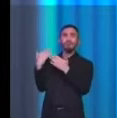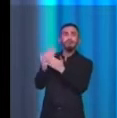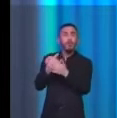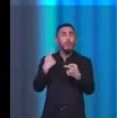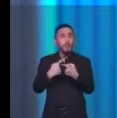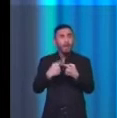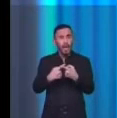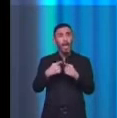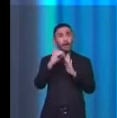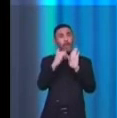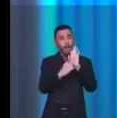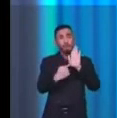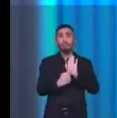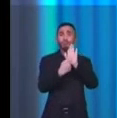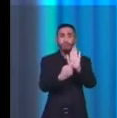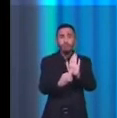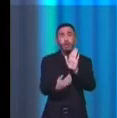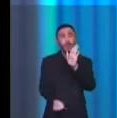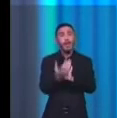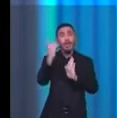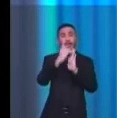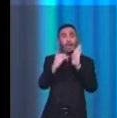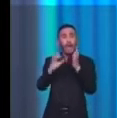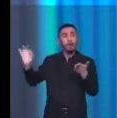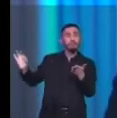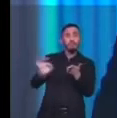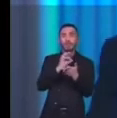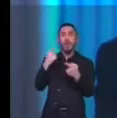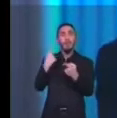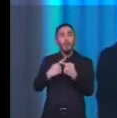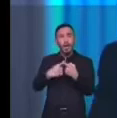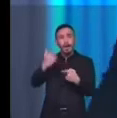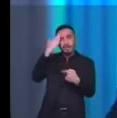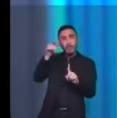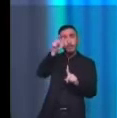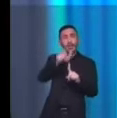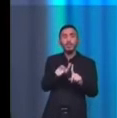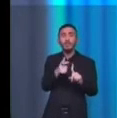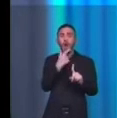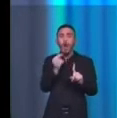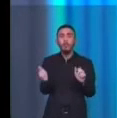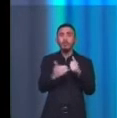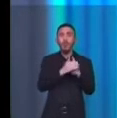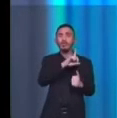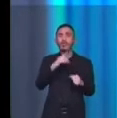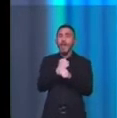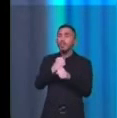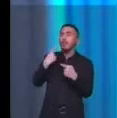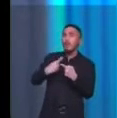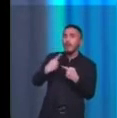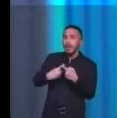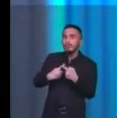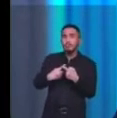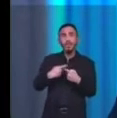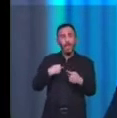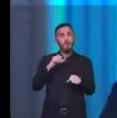publicidad callejera. Ajá. Pasacalles, sin duda, esas sin cosas, duda, es una no. diferencia que a mí... Nada, nada, en absoluto. Sí había